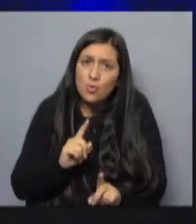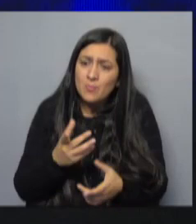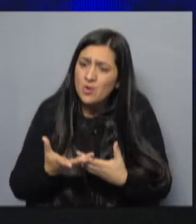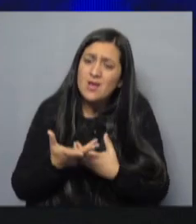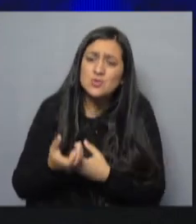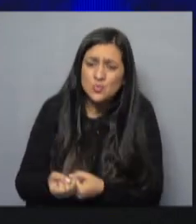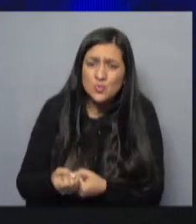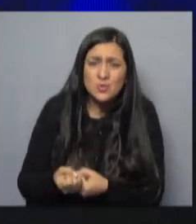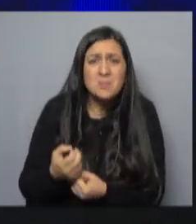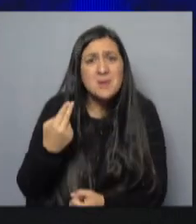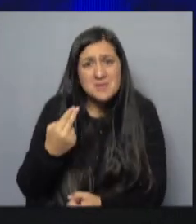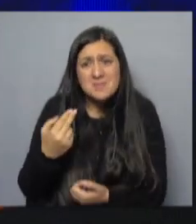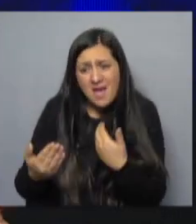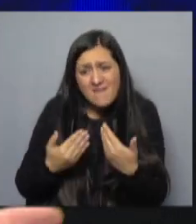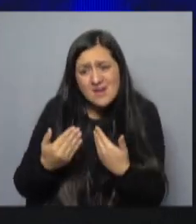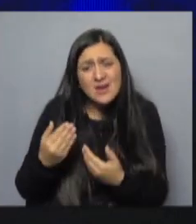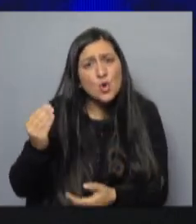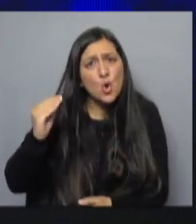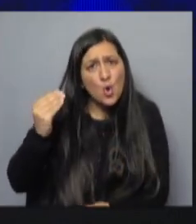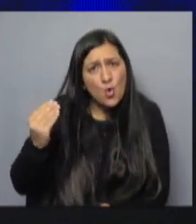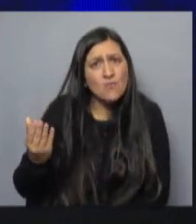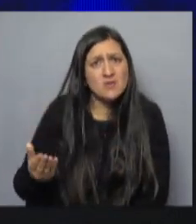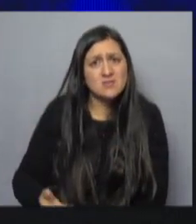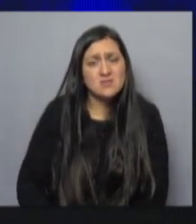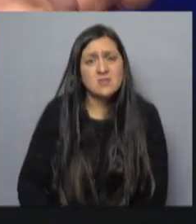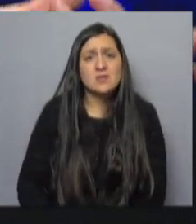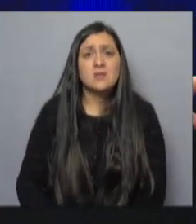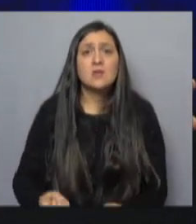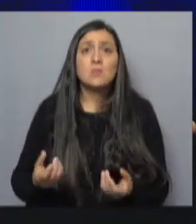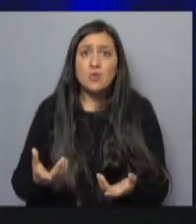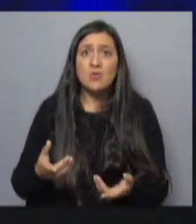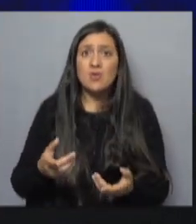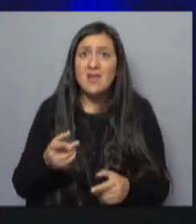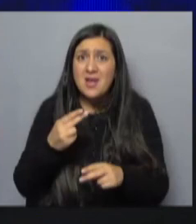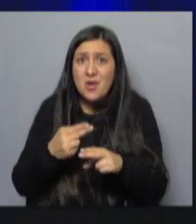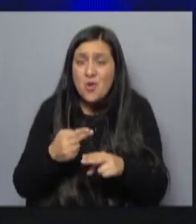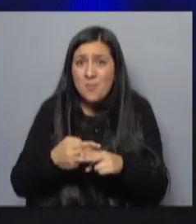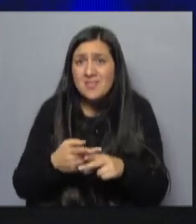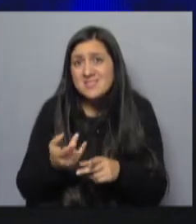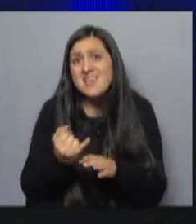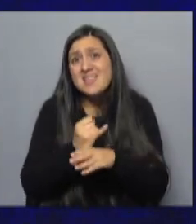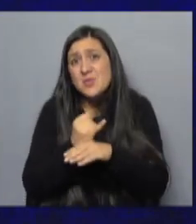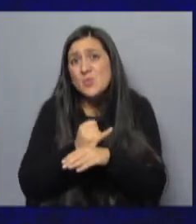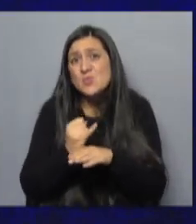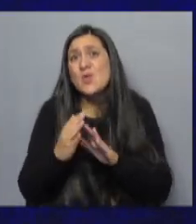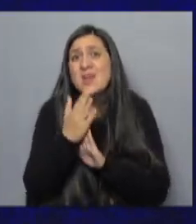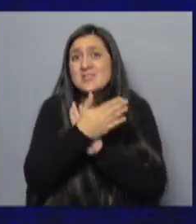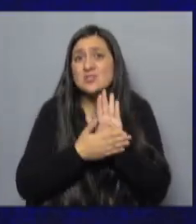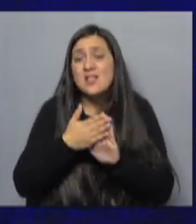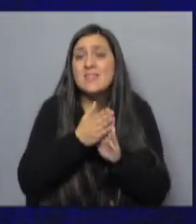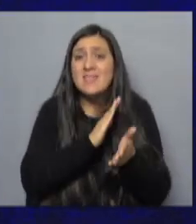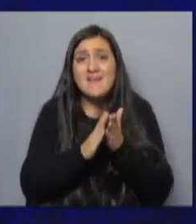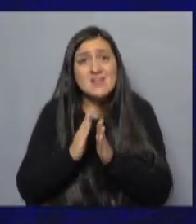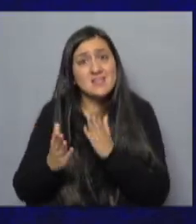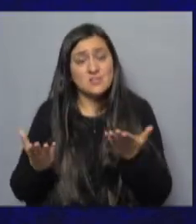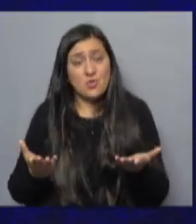déjame hablar con los pibes, déjame transitarla ahí. Y si es laboralmente, bueno, Instituto Nacional de Rehabilitación, cumplamos. Kung Fu, a ver,